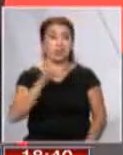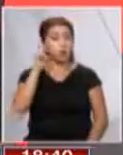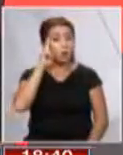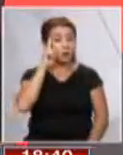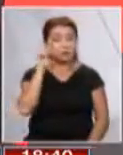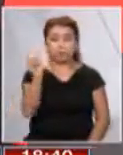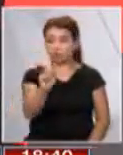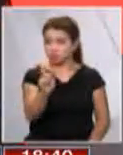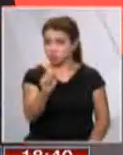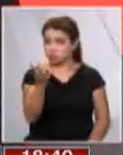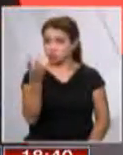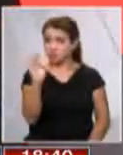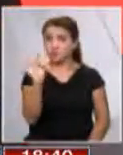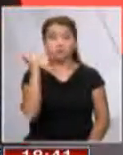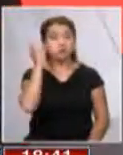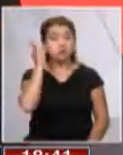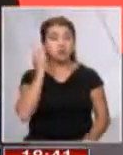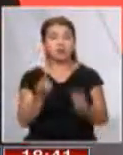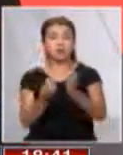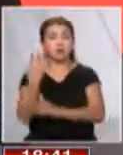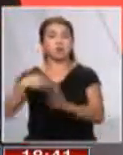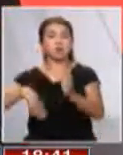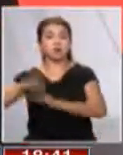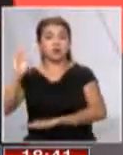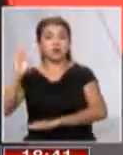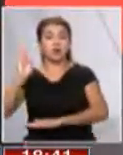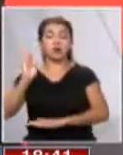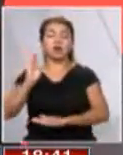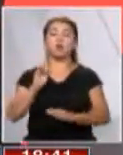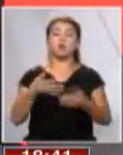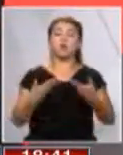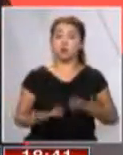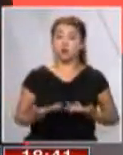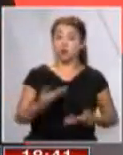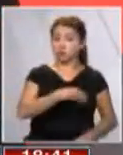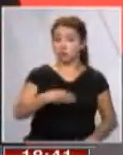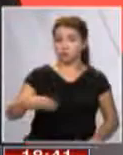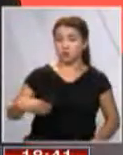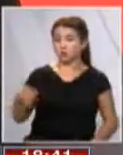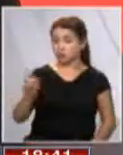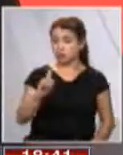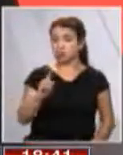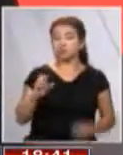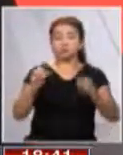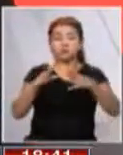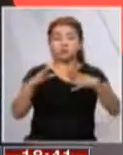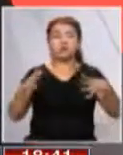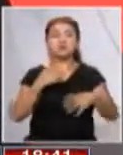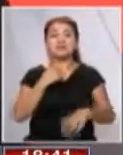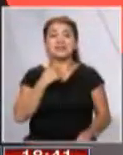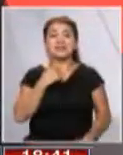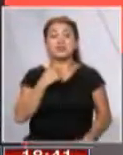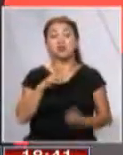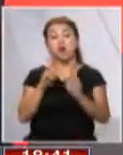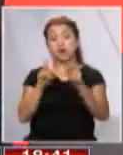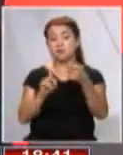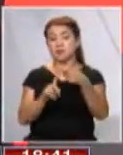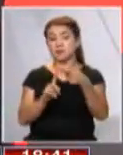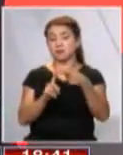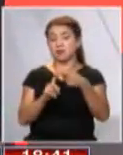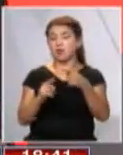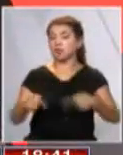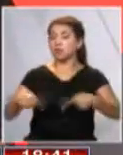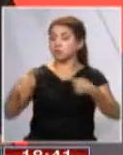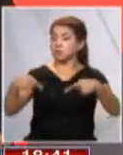que no solamente son las mujeres de la nueva mayoría ni las mujeres que están en el actual gobierno yo creo que sería muy interesante haber podido participar de los debates